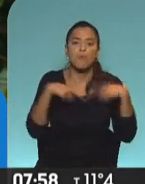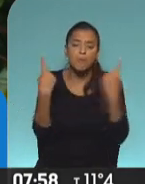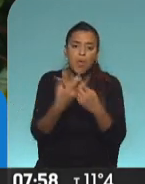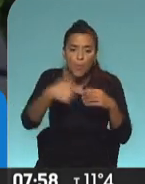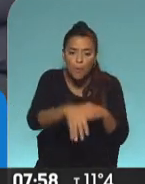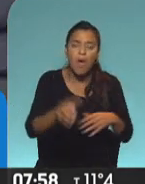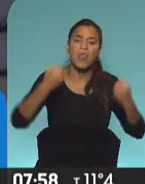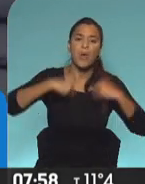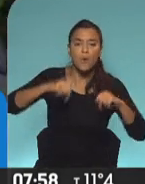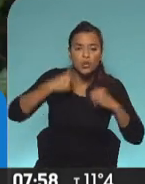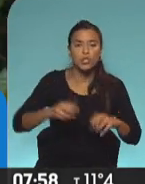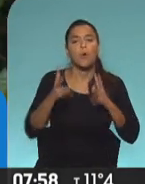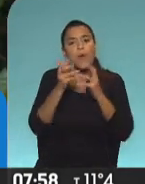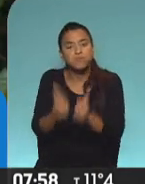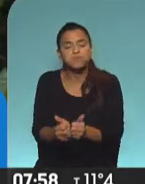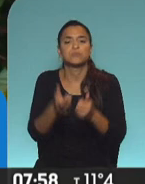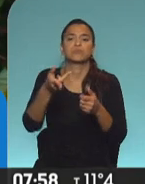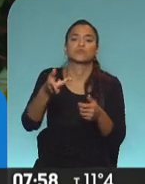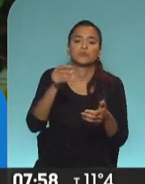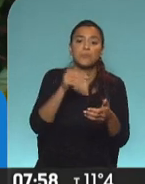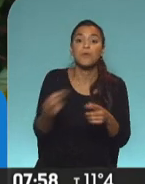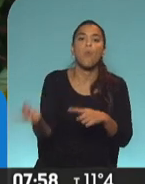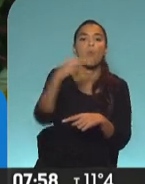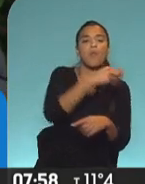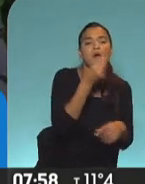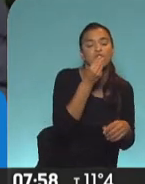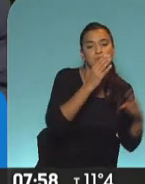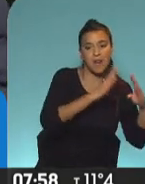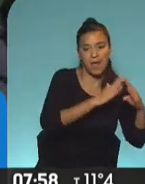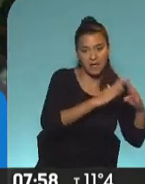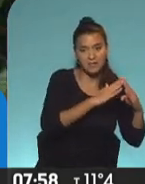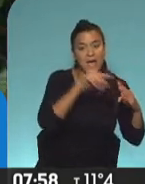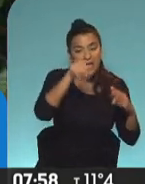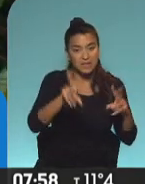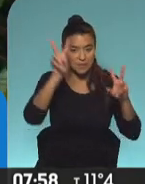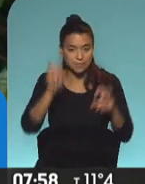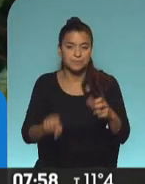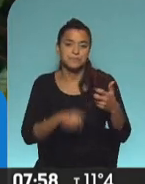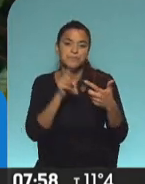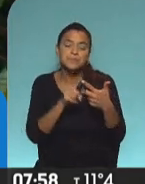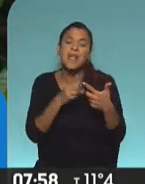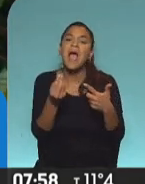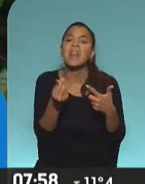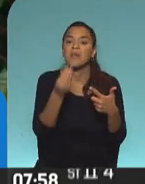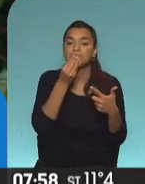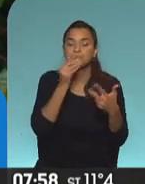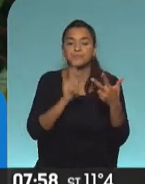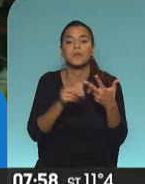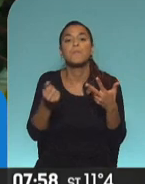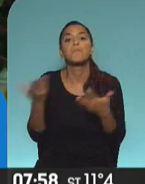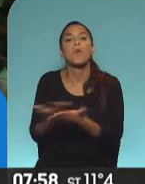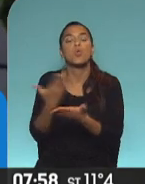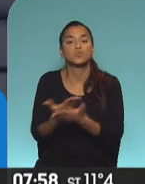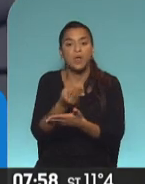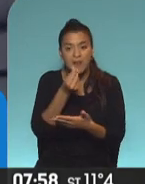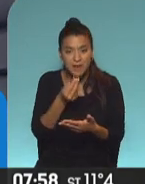deportivo, comunitario, de apoyo escolar, pero que la gente vuelva a comer en la casa. Eso es la tarjeta alimentaria. Ahí hay una cuestión. La segunda es la calidad nutricional y la tercera es la producción de